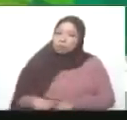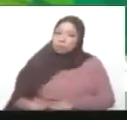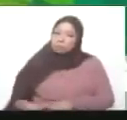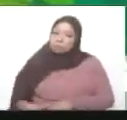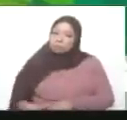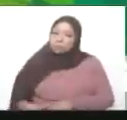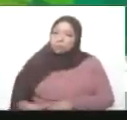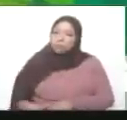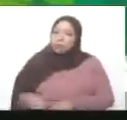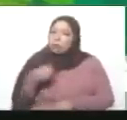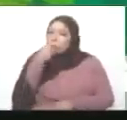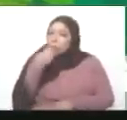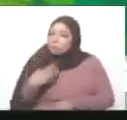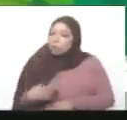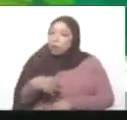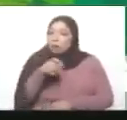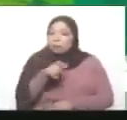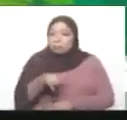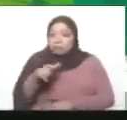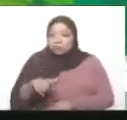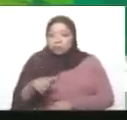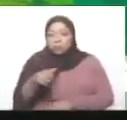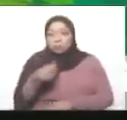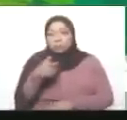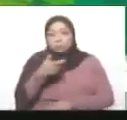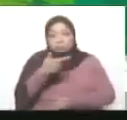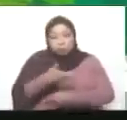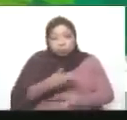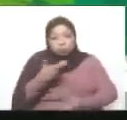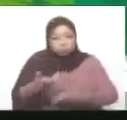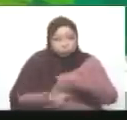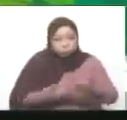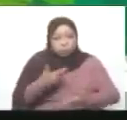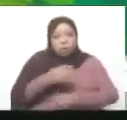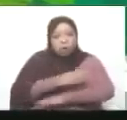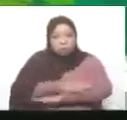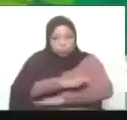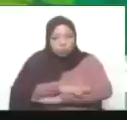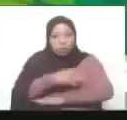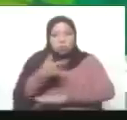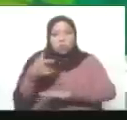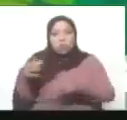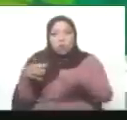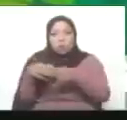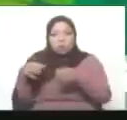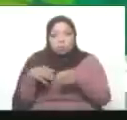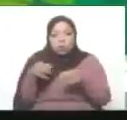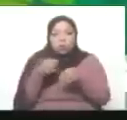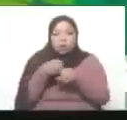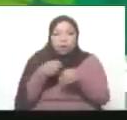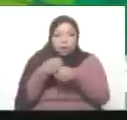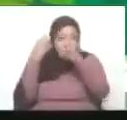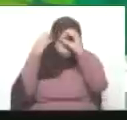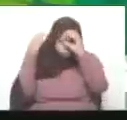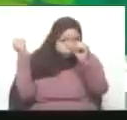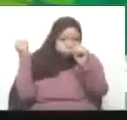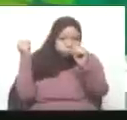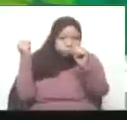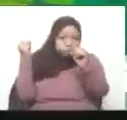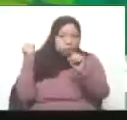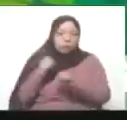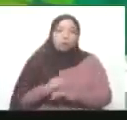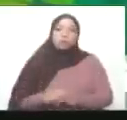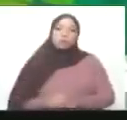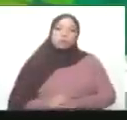tomara sus buenos oficios el gobierno de Estados Unidos hizo un conjunto de gestiones diplomáticas y